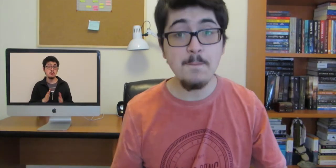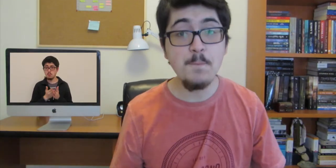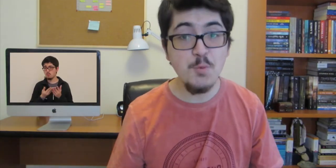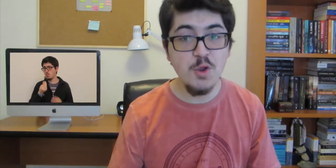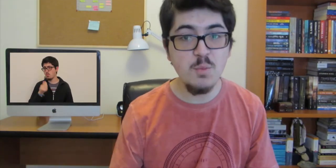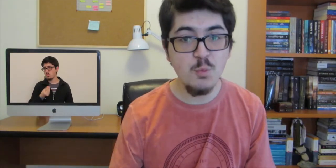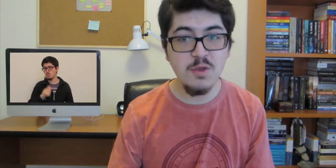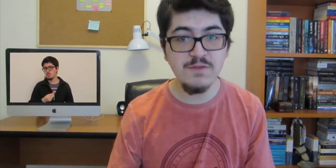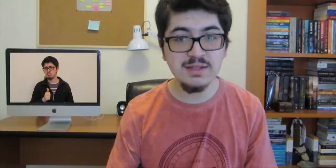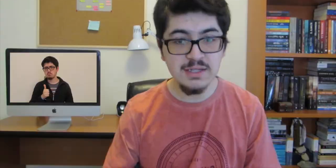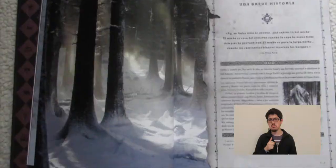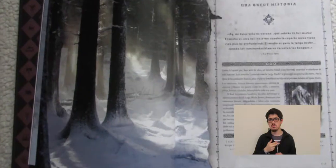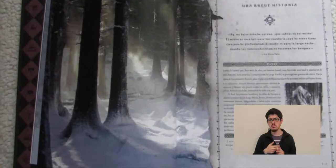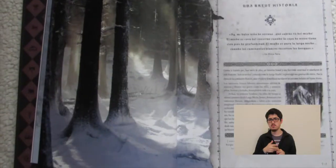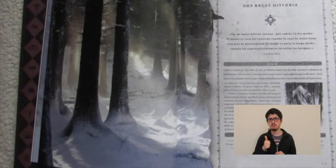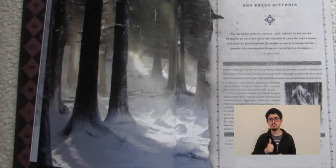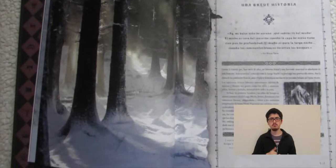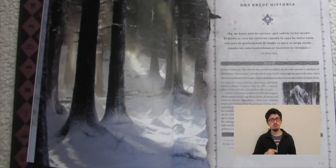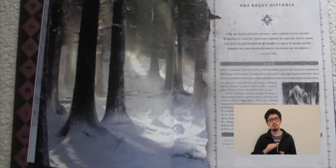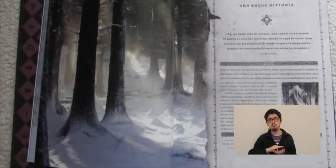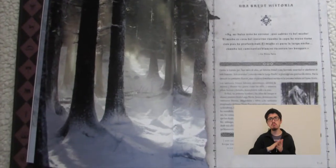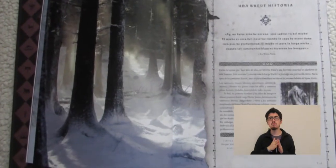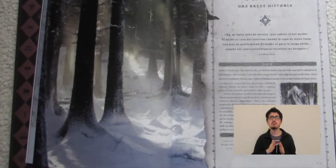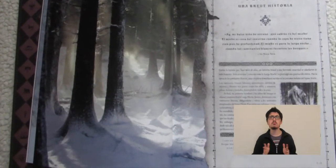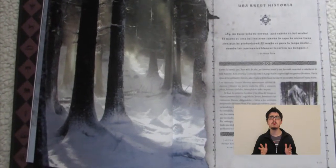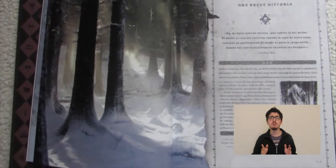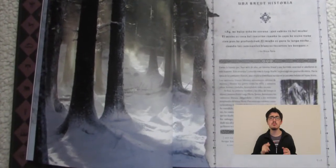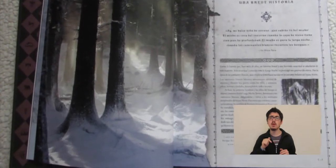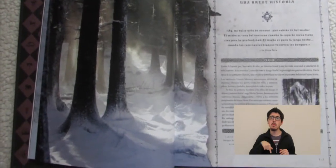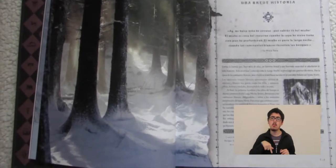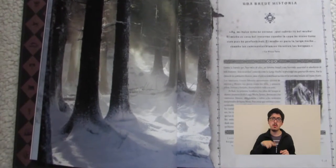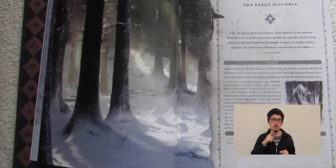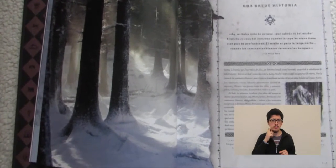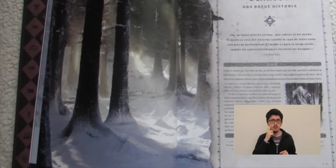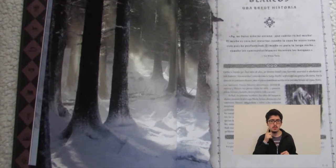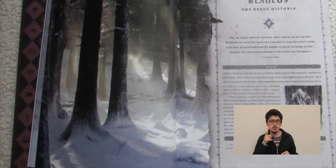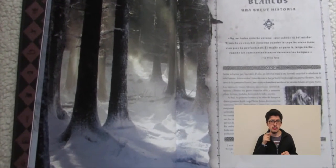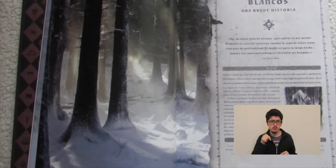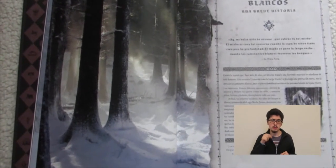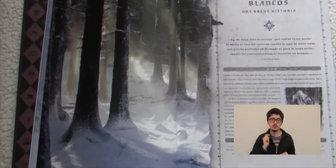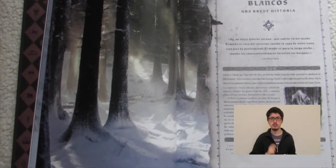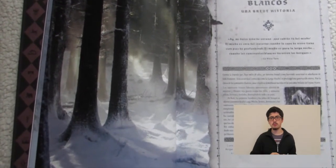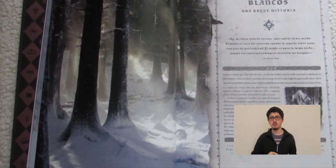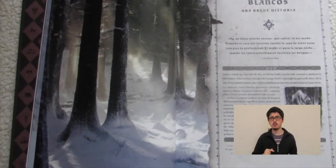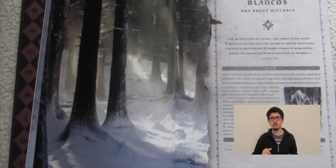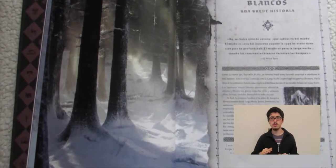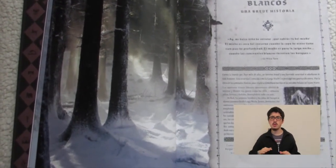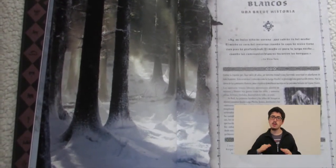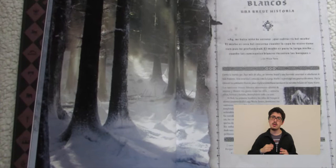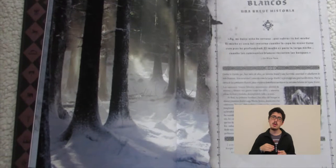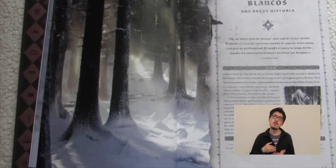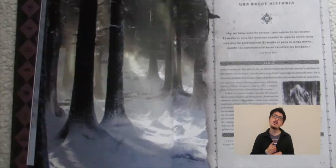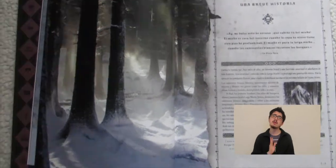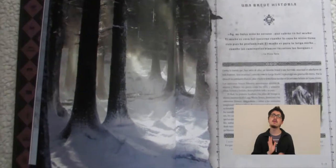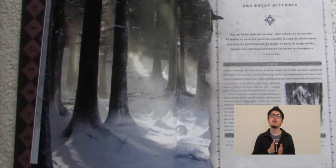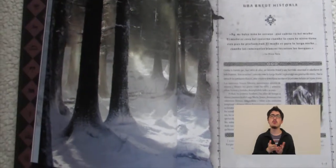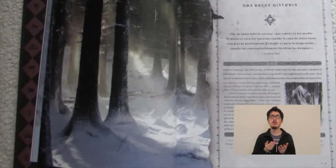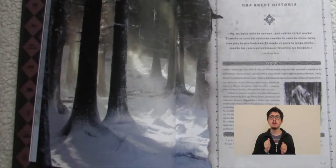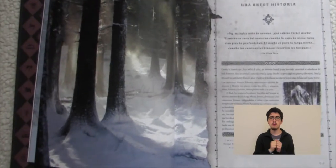que está muy muy bien hecho. Por ejemplo, aquí podemos apreciar que parte este libro